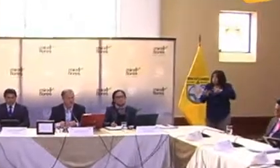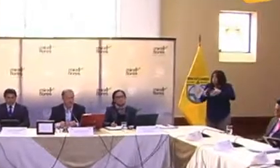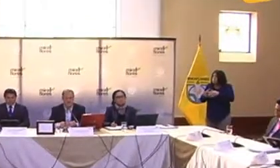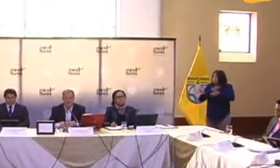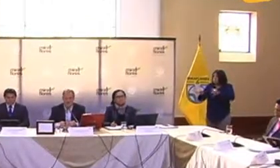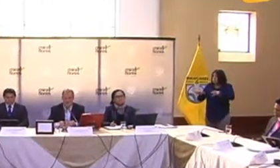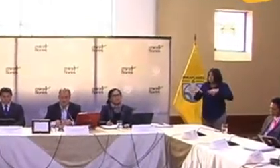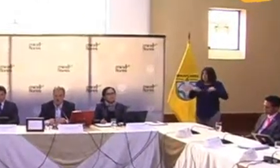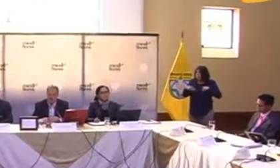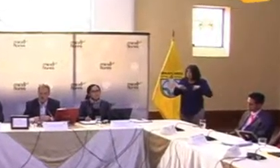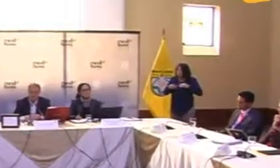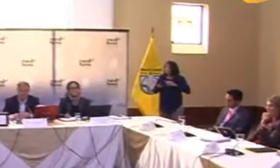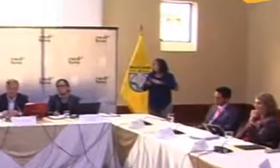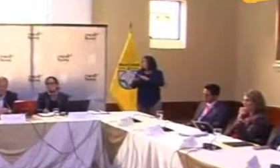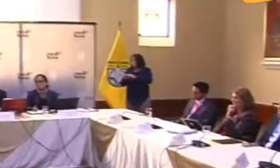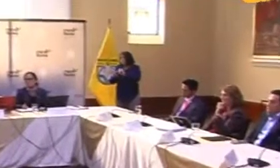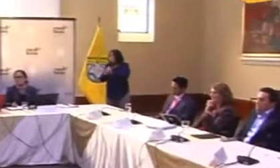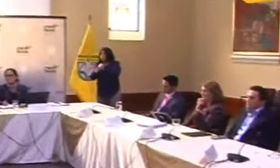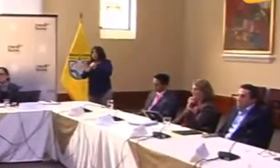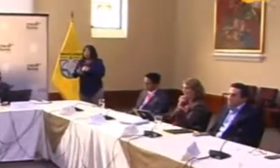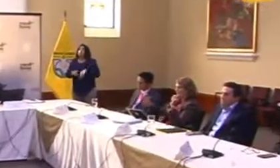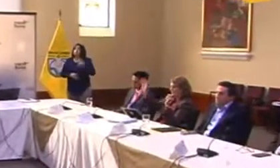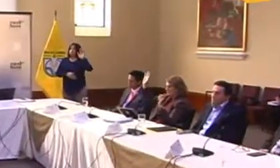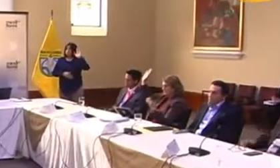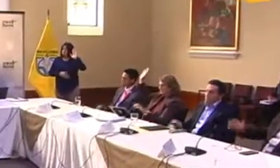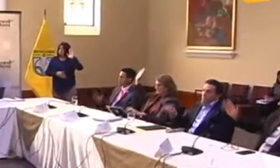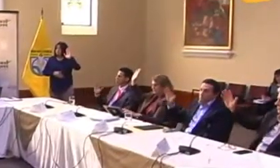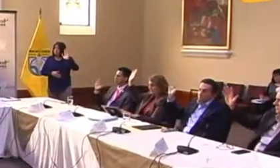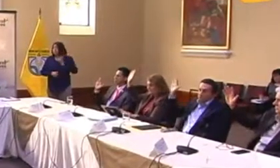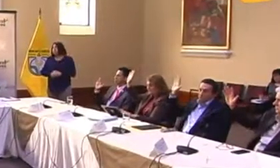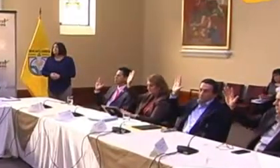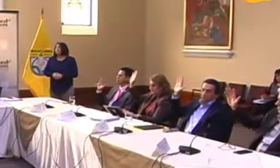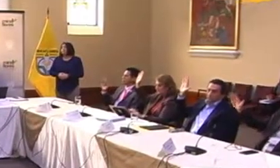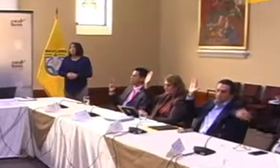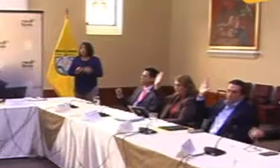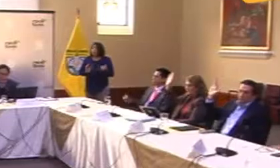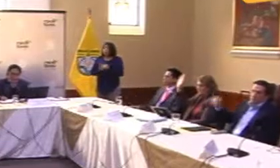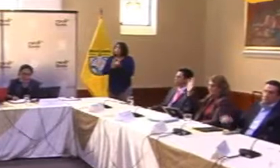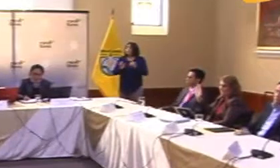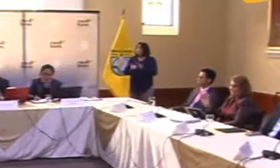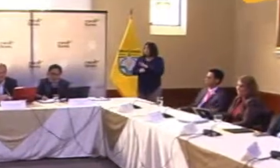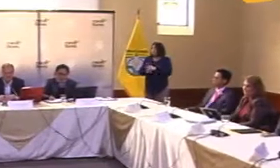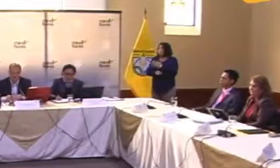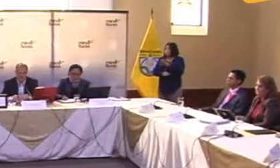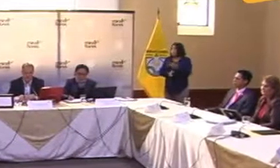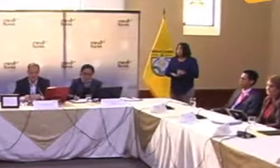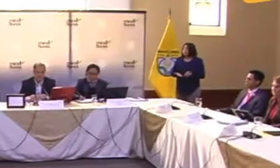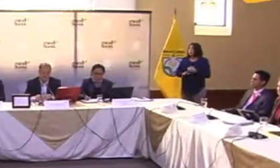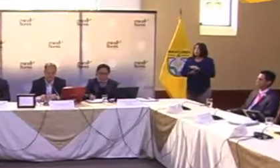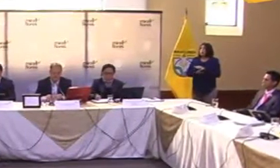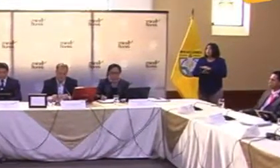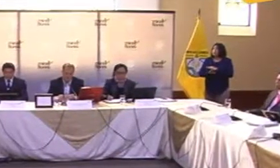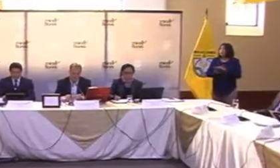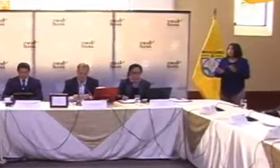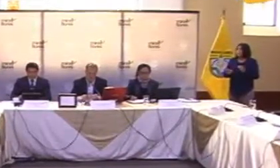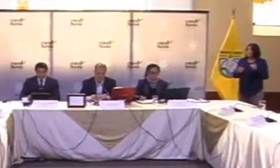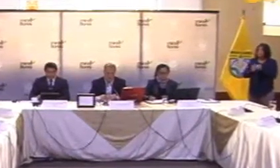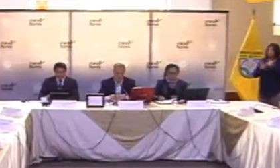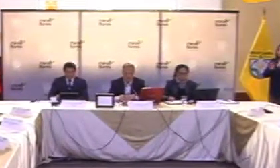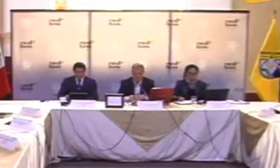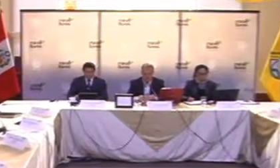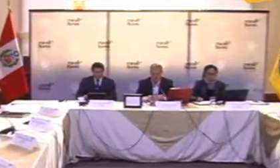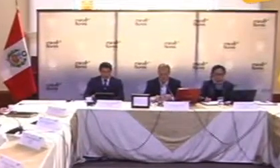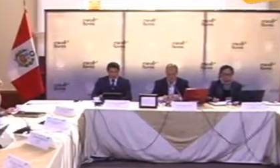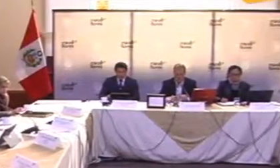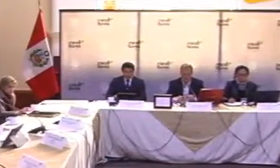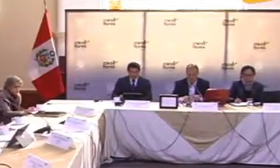miembros del Consejo que estén a favor de esta exoneración, sírvanse expresar la señal de conformidad. se aprueba por unanimidad, se exonera de la aprobación del acta y